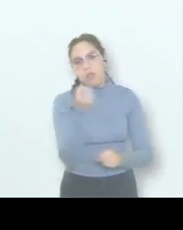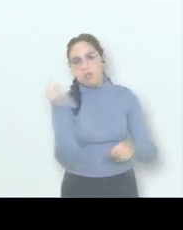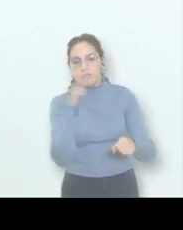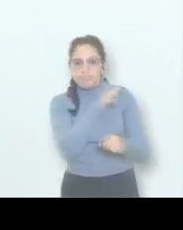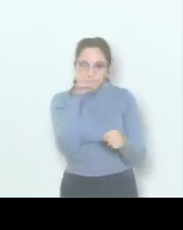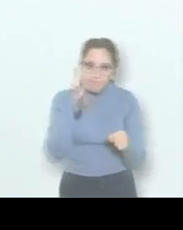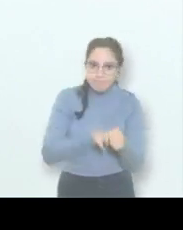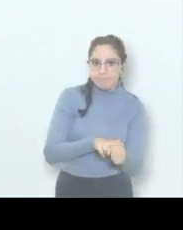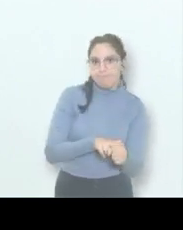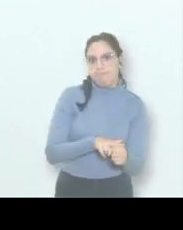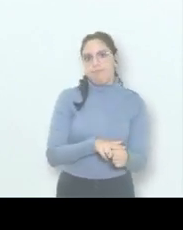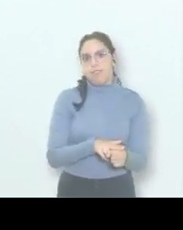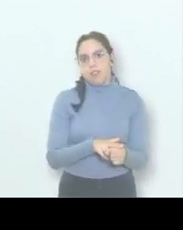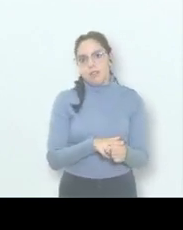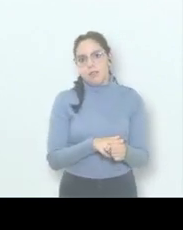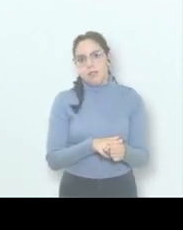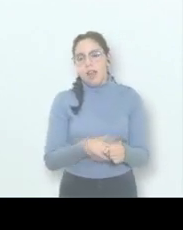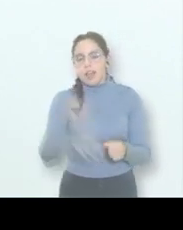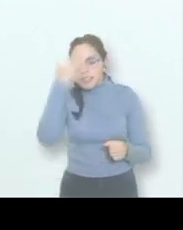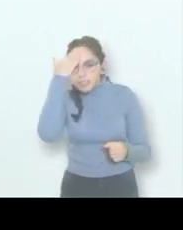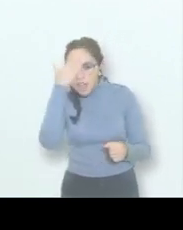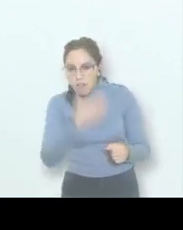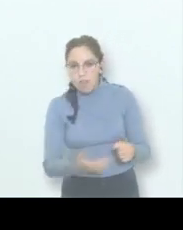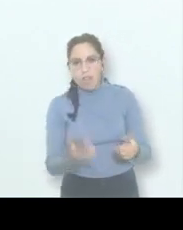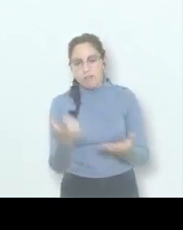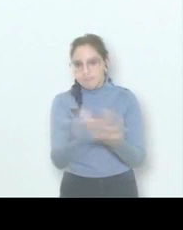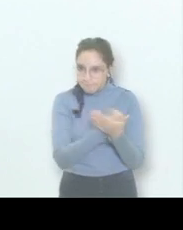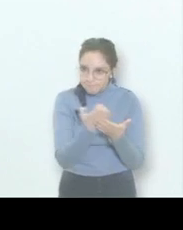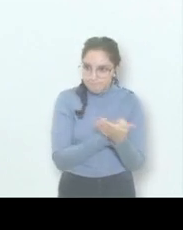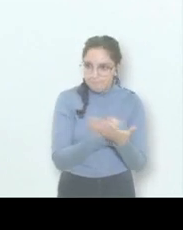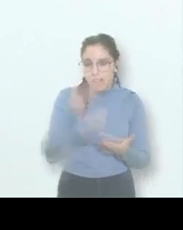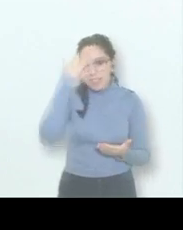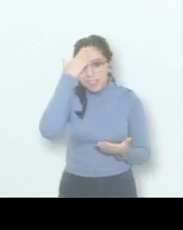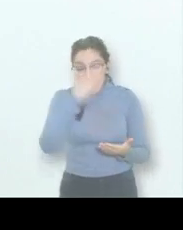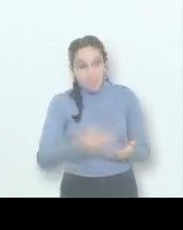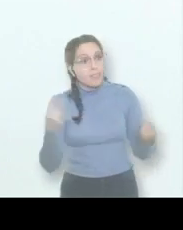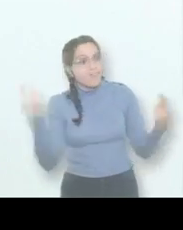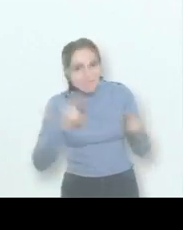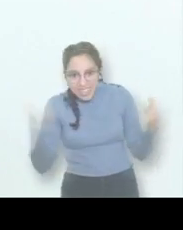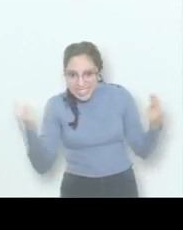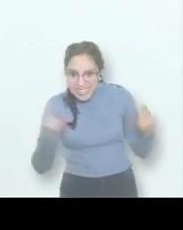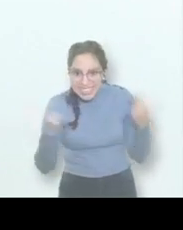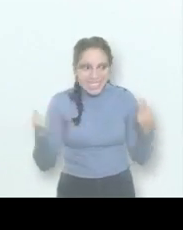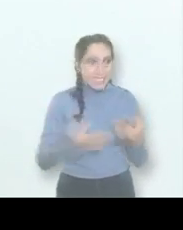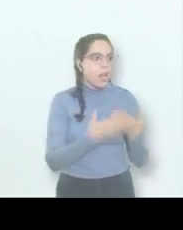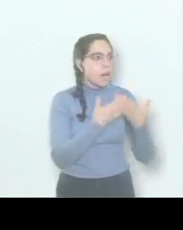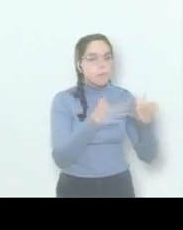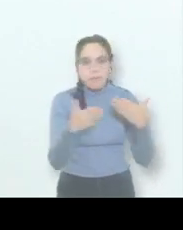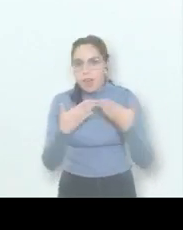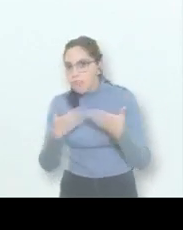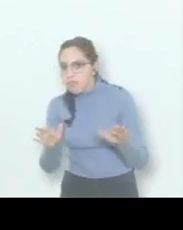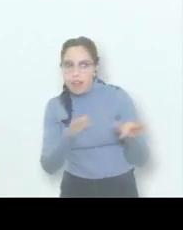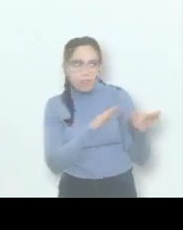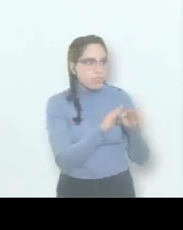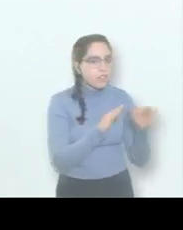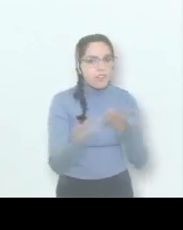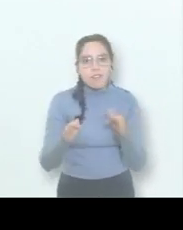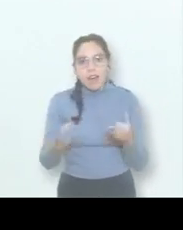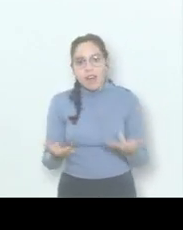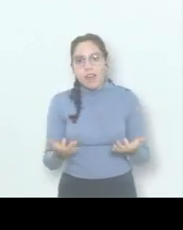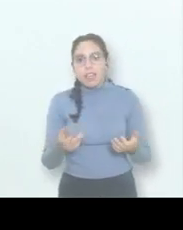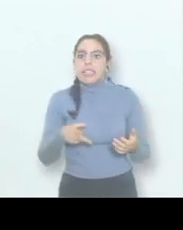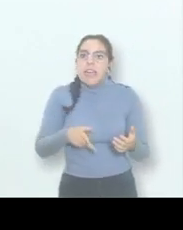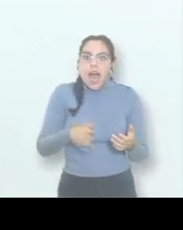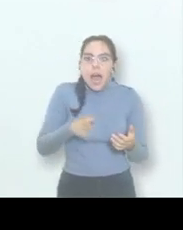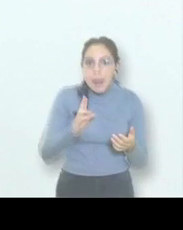importante de la economía, sabemos que hay necesidad de empezar a reactivarla, pero también tenemos que aprender a